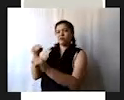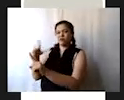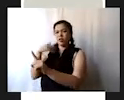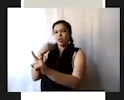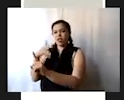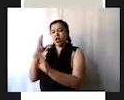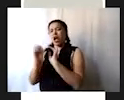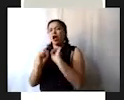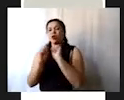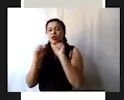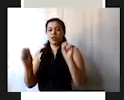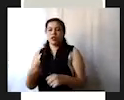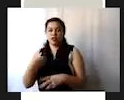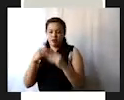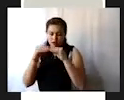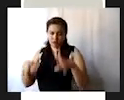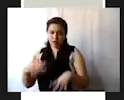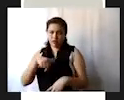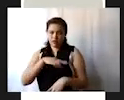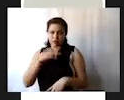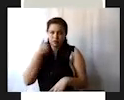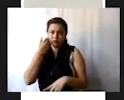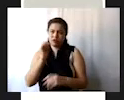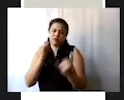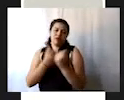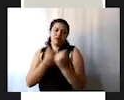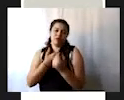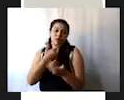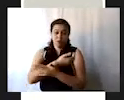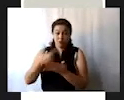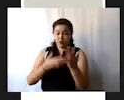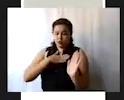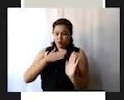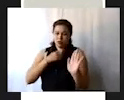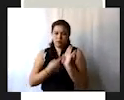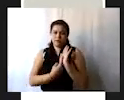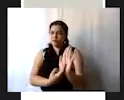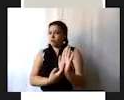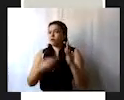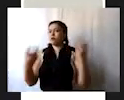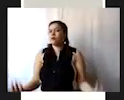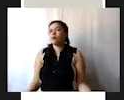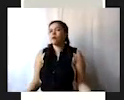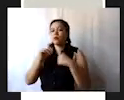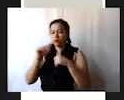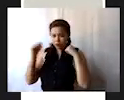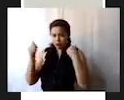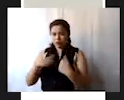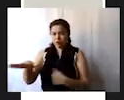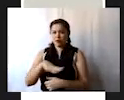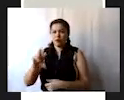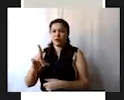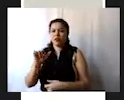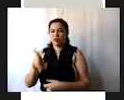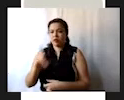esquema que queremos. Pero, por supuesto, rindiendo cuentas propias, ¿no? las organizaciones de la sociedad civil